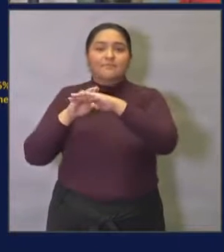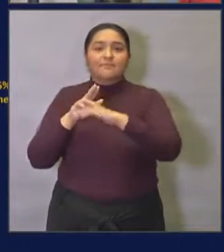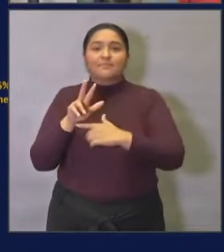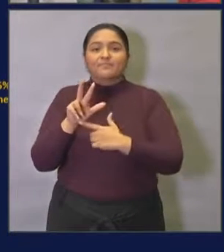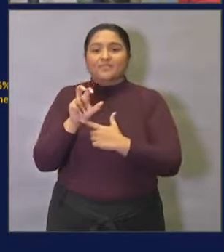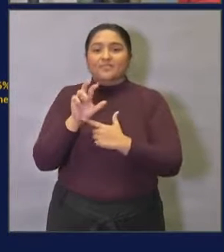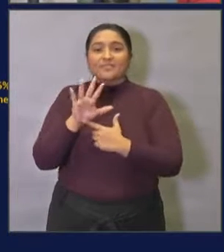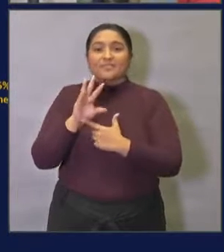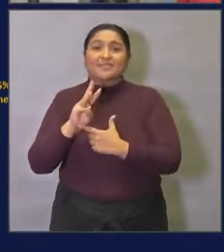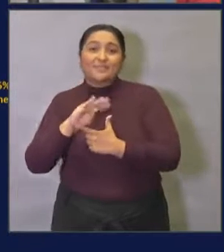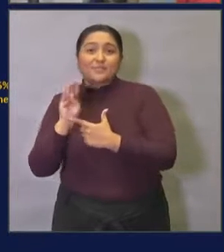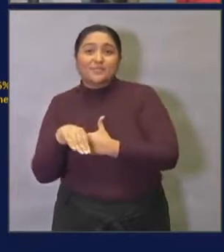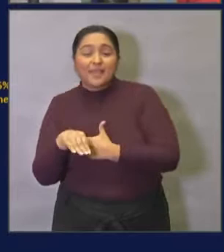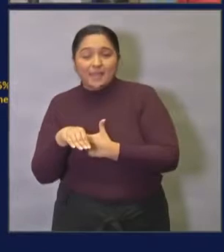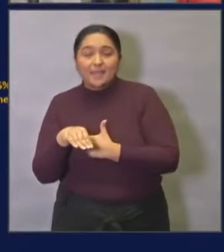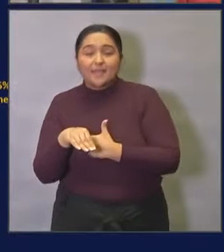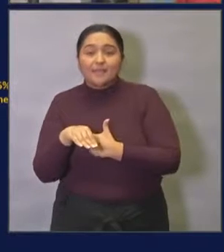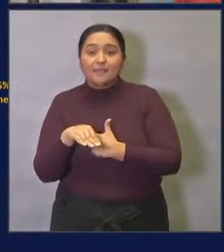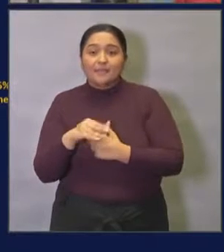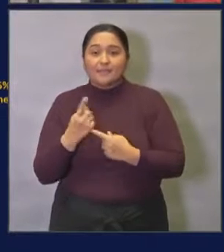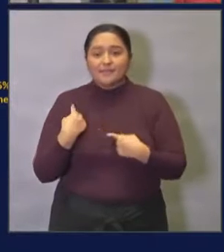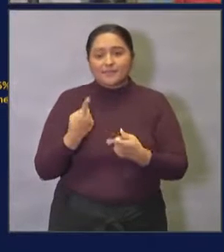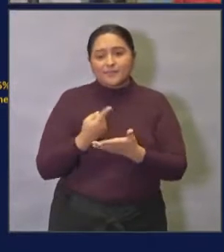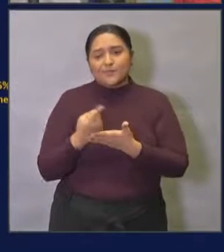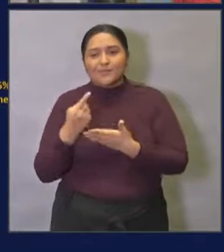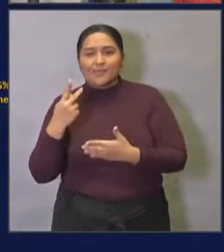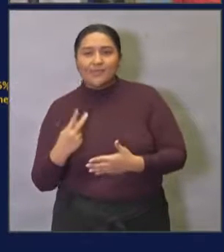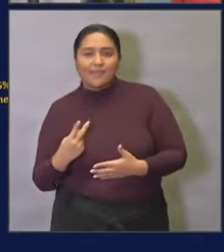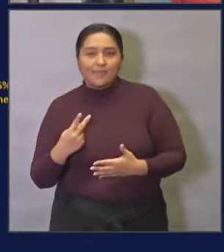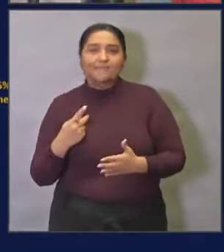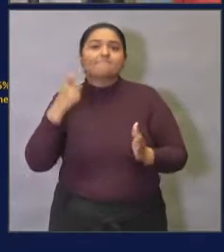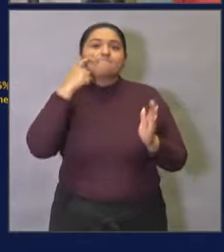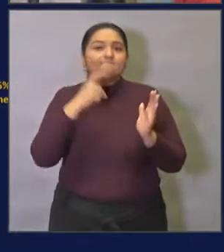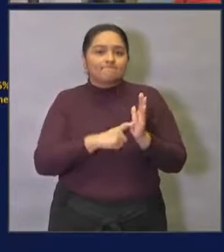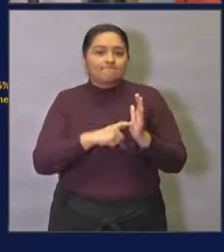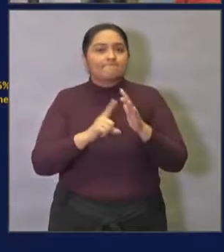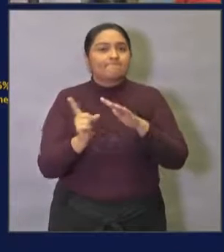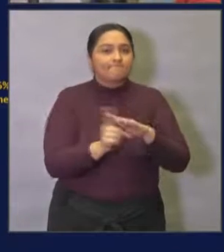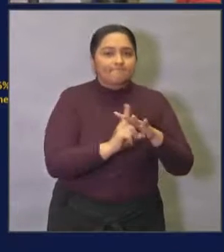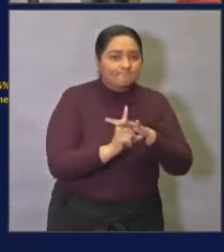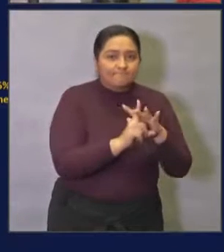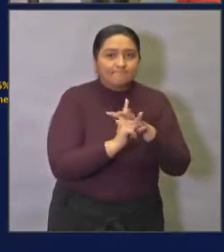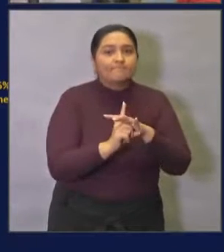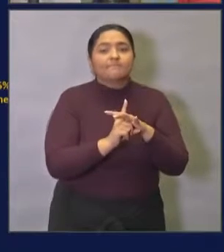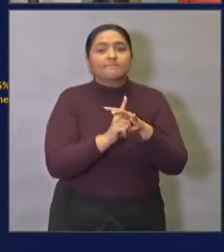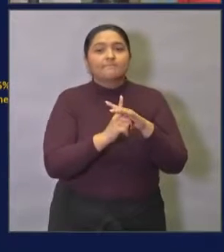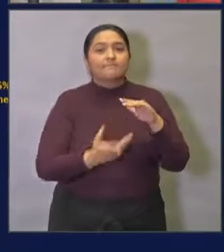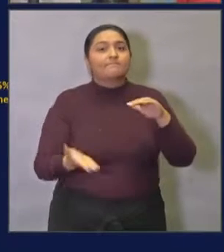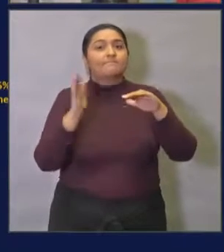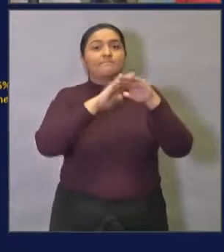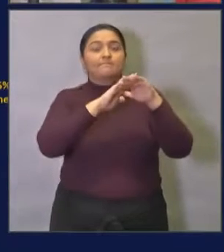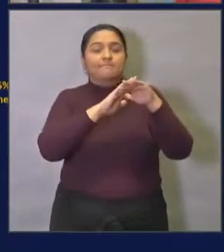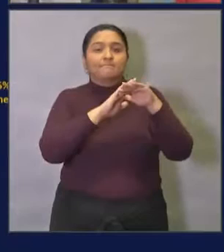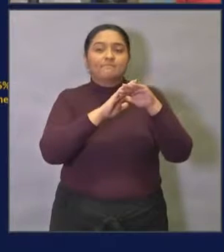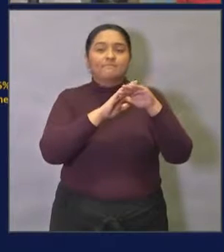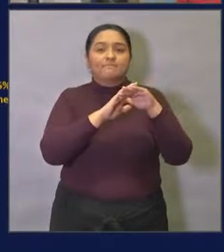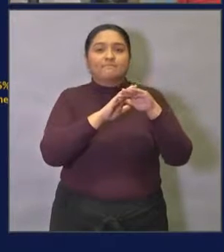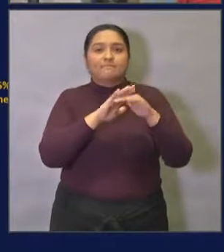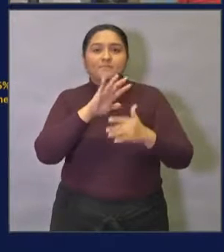656%. Y en la última semana y media hemos visto cómo los casos se incrementaron aproximadamente